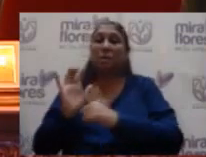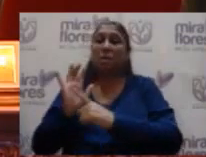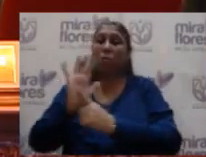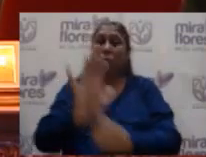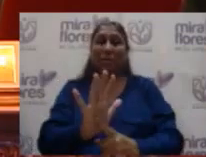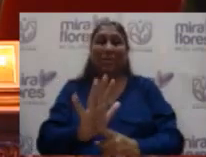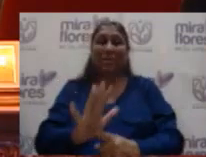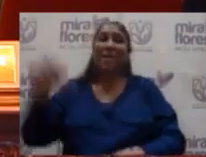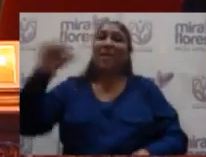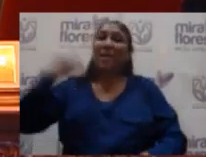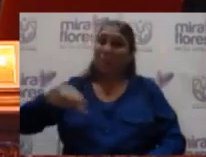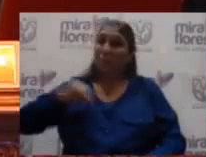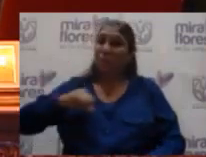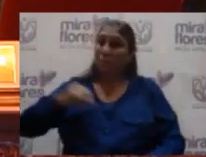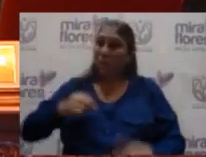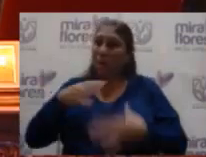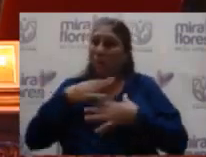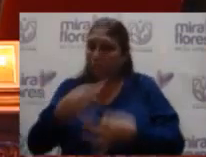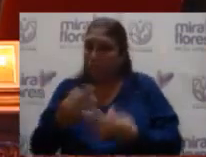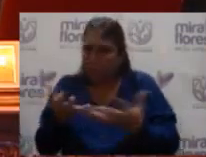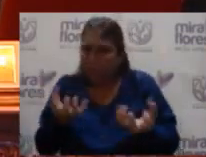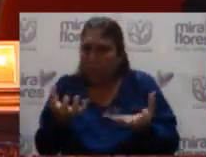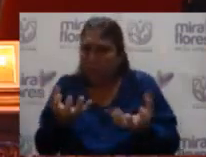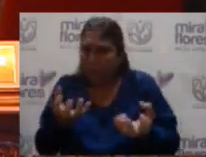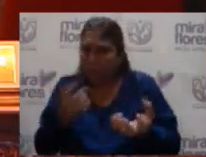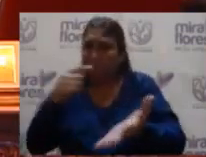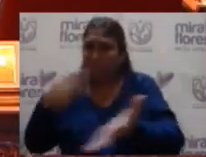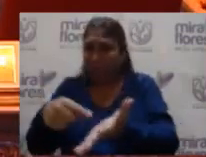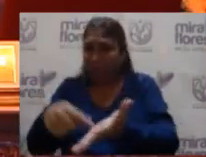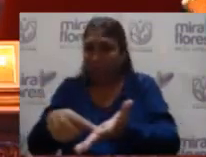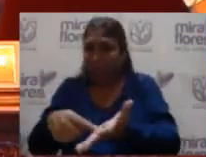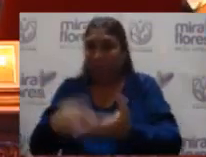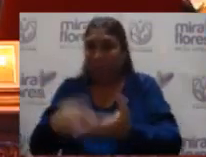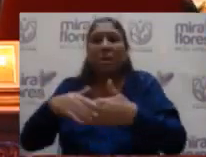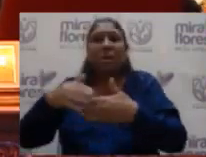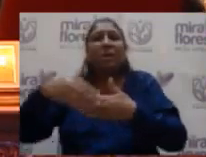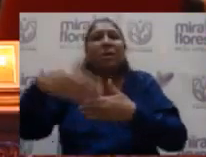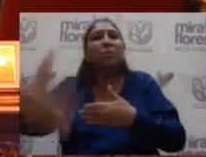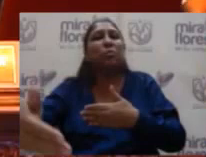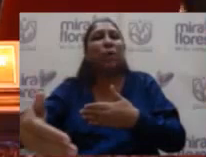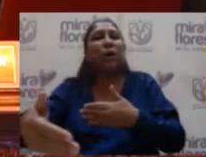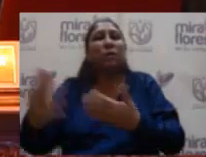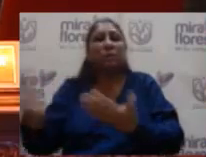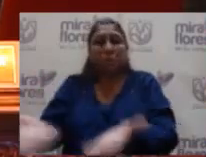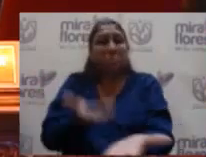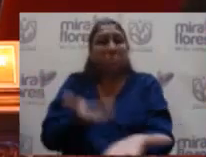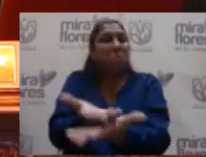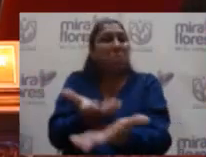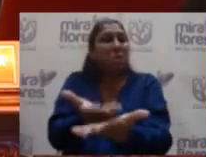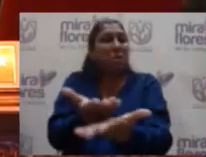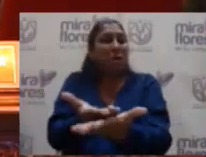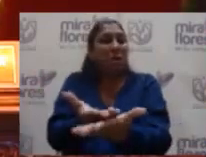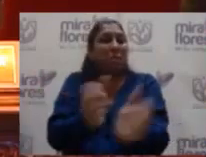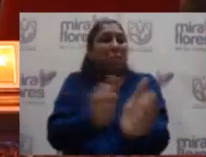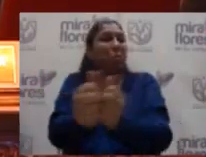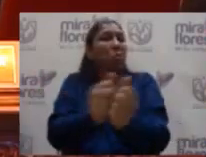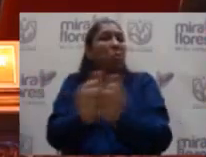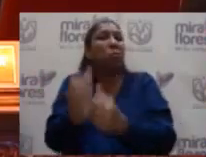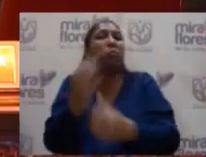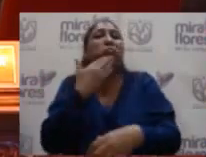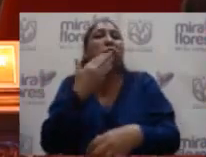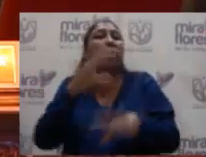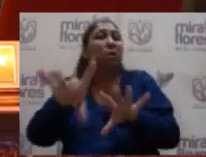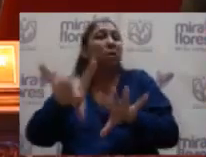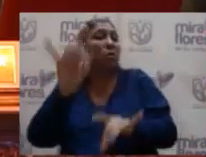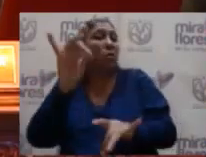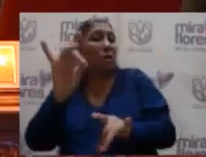a la municipalidad le interesa el producto y después se desarrollará el concurso. Sabemos que esto es muy